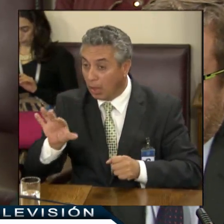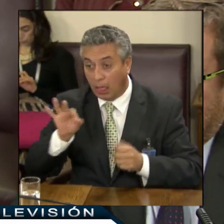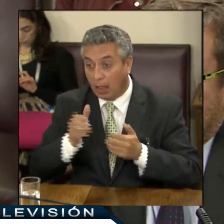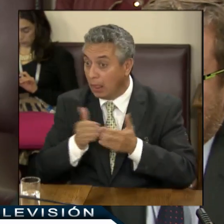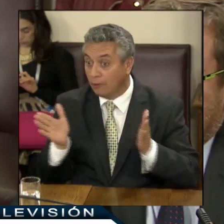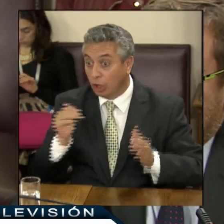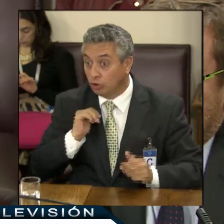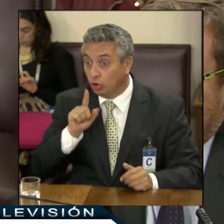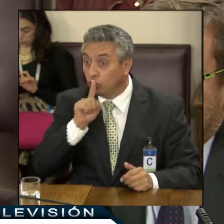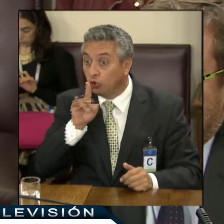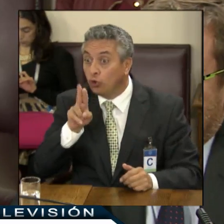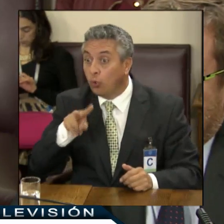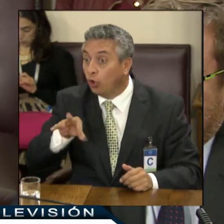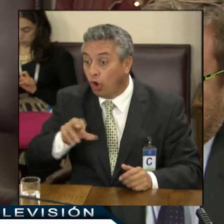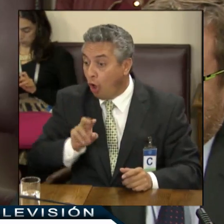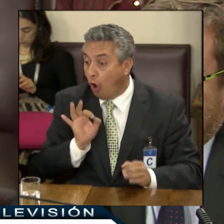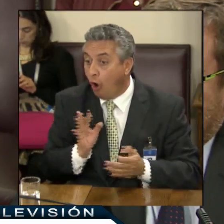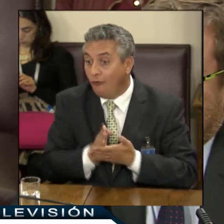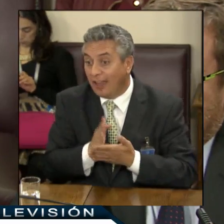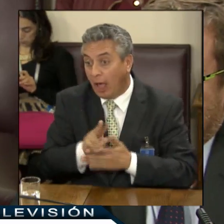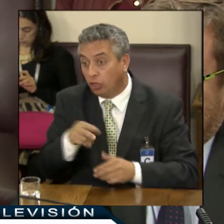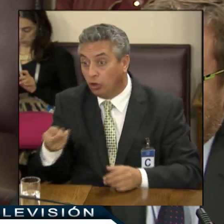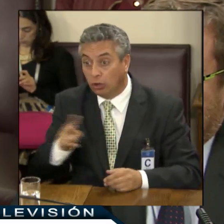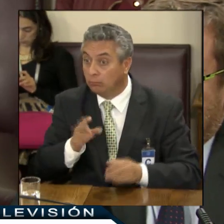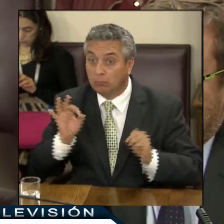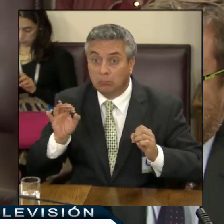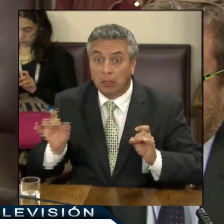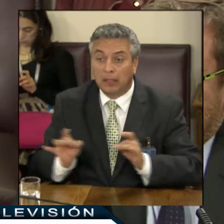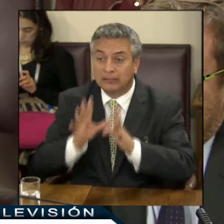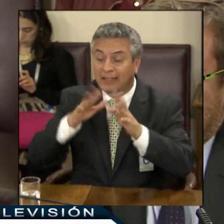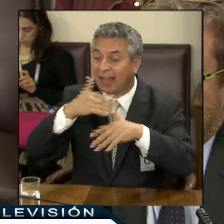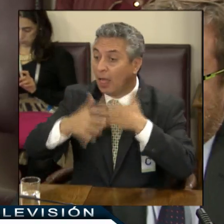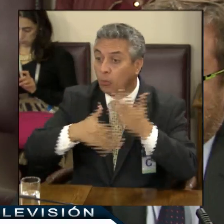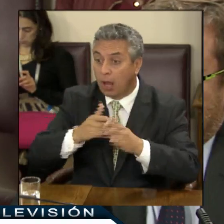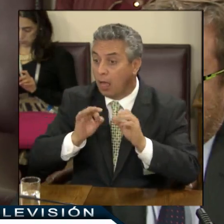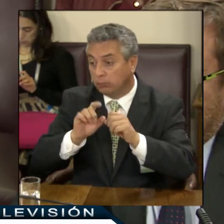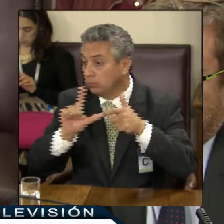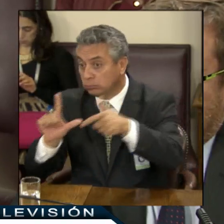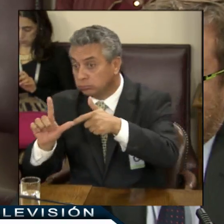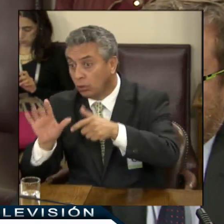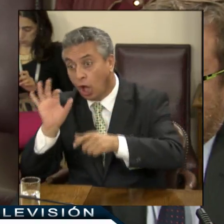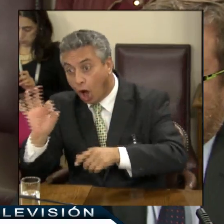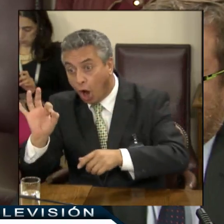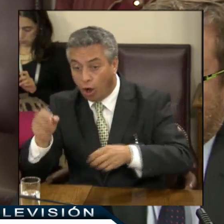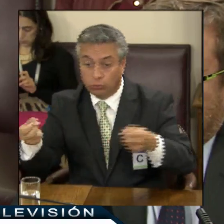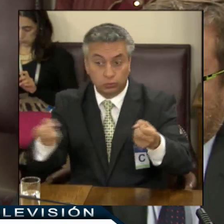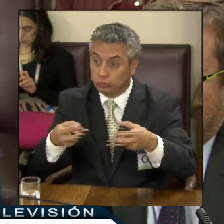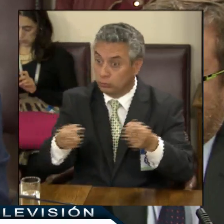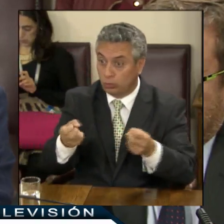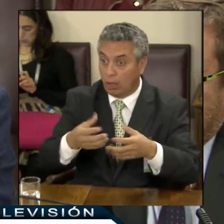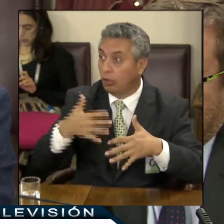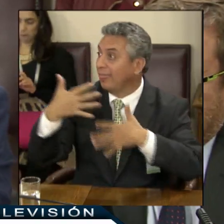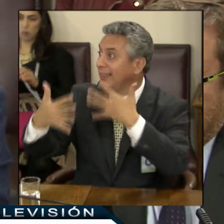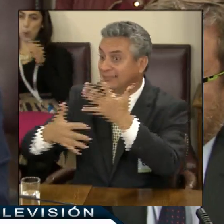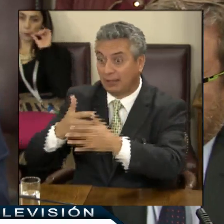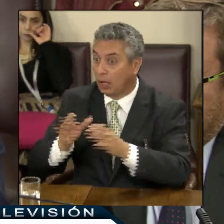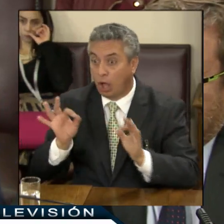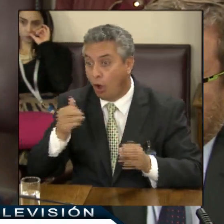el turno obligatorio transmitir en el caso de emergencia y desastres naturales en formato de lenguas señas o con subtitulado